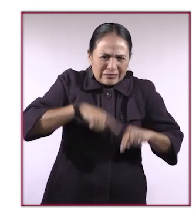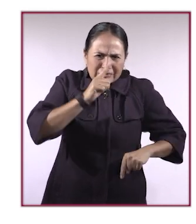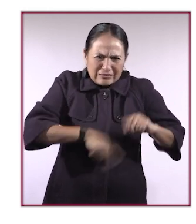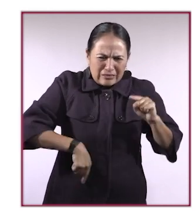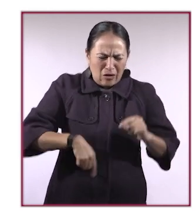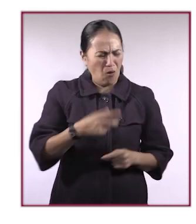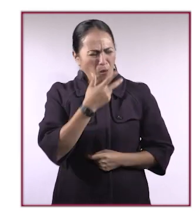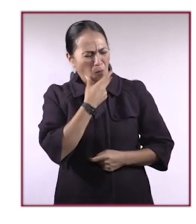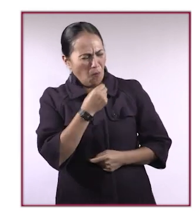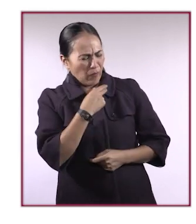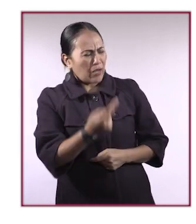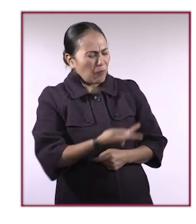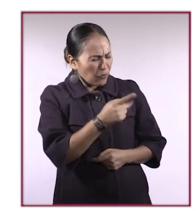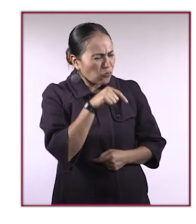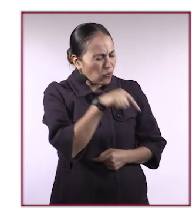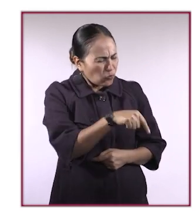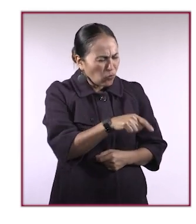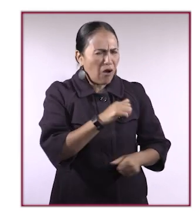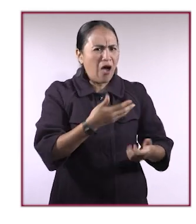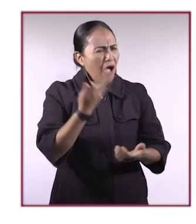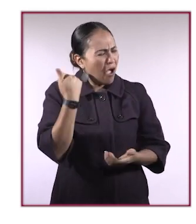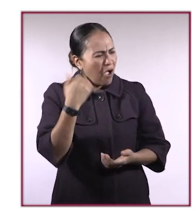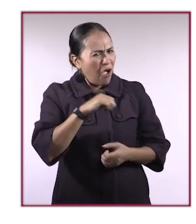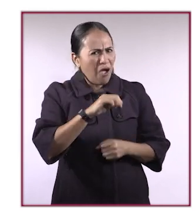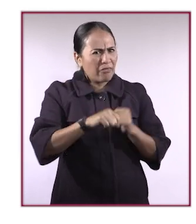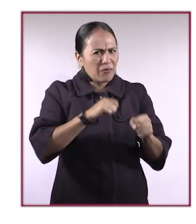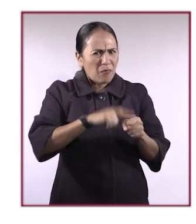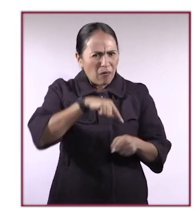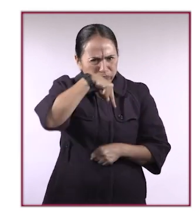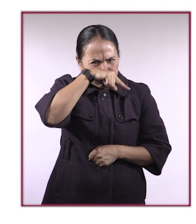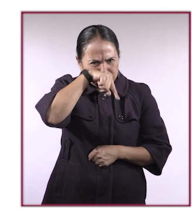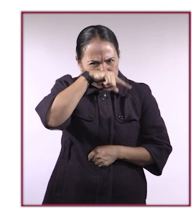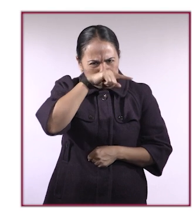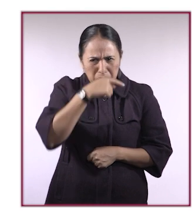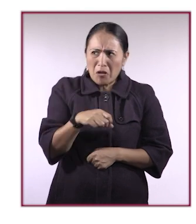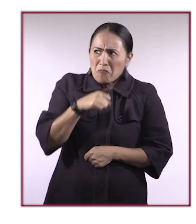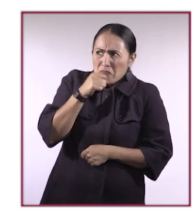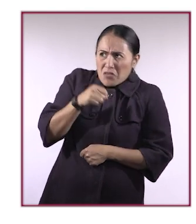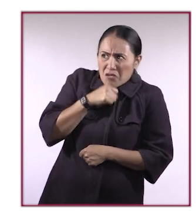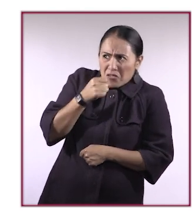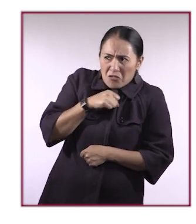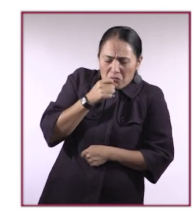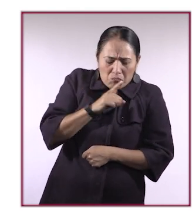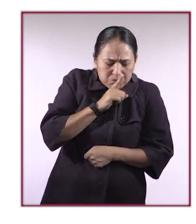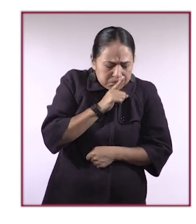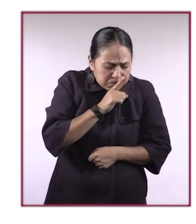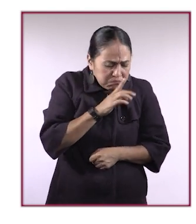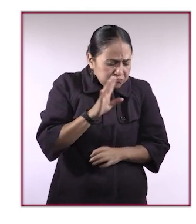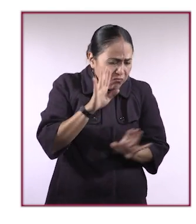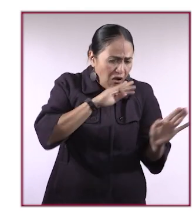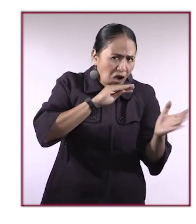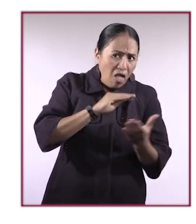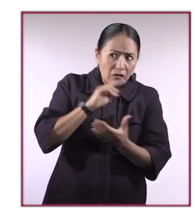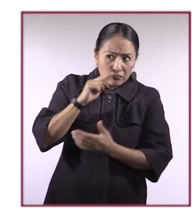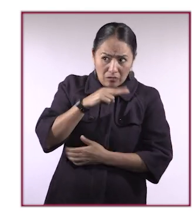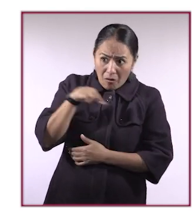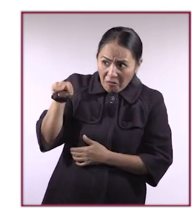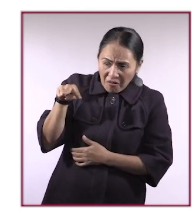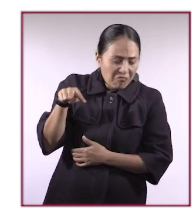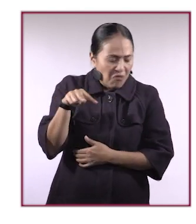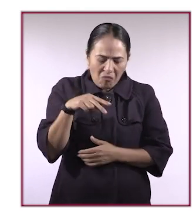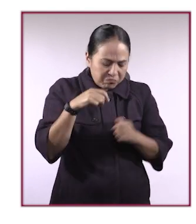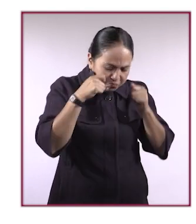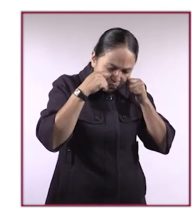desamarrarse. El señor les preguntó que por qué estaban ellos en lugar de los guajolotes. Los viejecitos no contestaron, ni